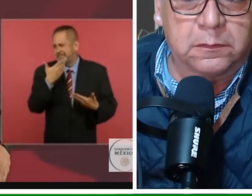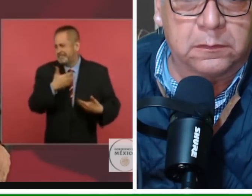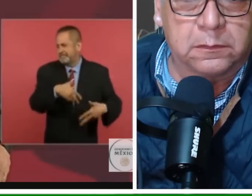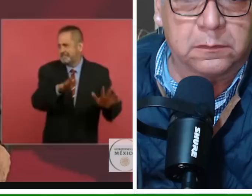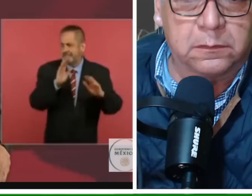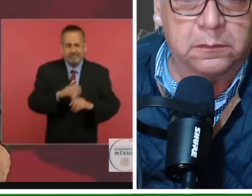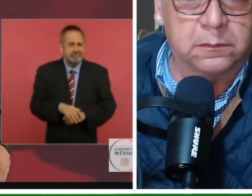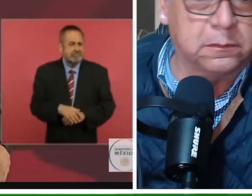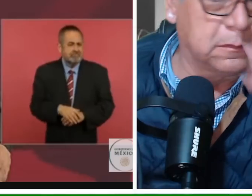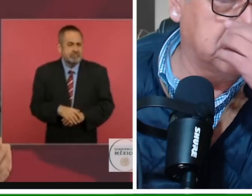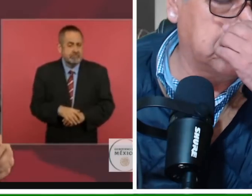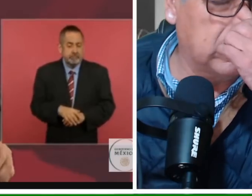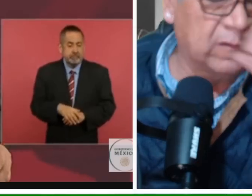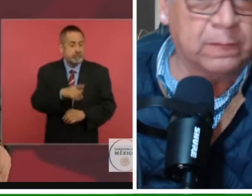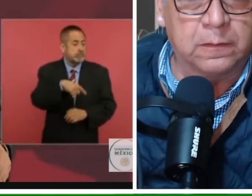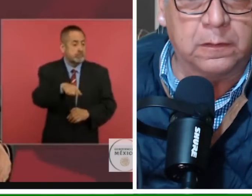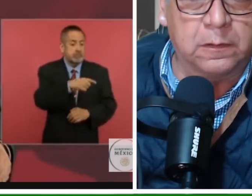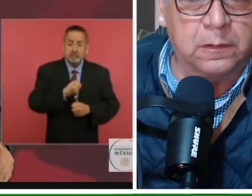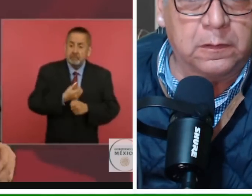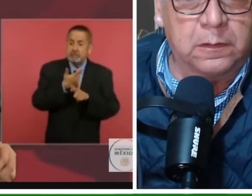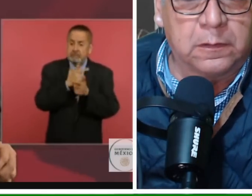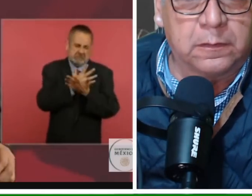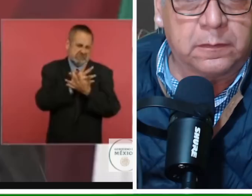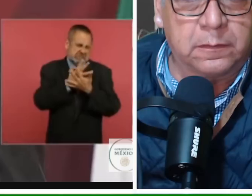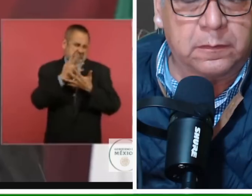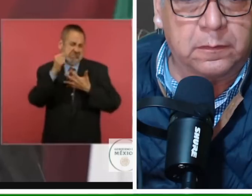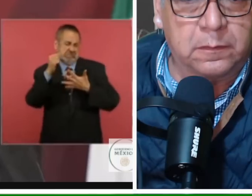Es mejor que haya excesos a que